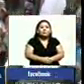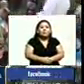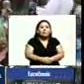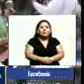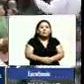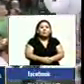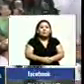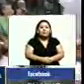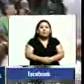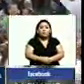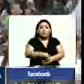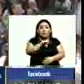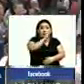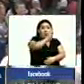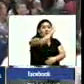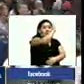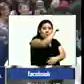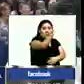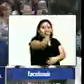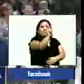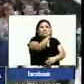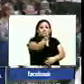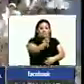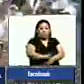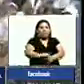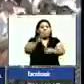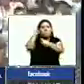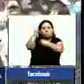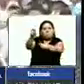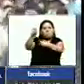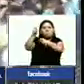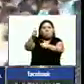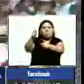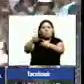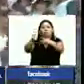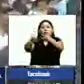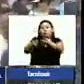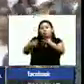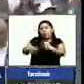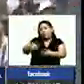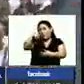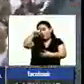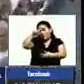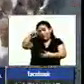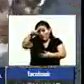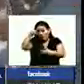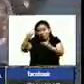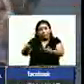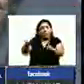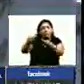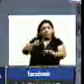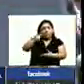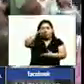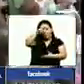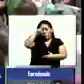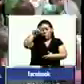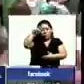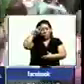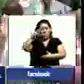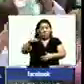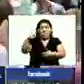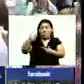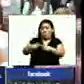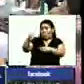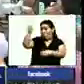En Venezuela Sostienen muchos Exigir mejoras Salariales Beneficios laborales Y tener una actitud Contraria al